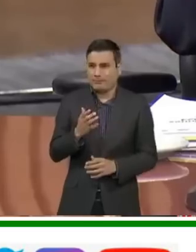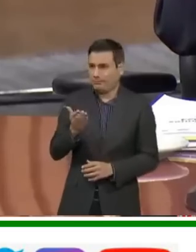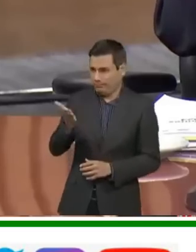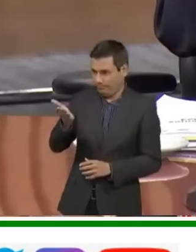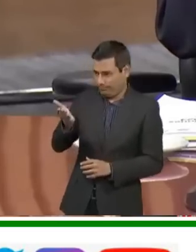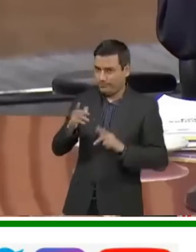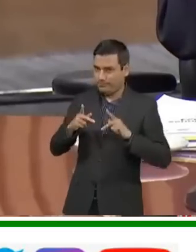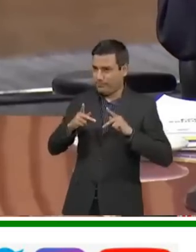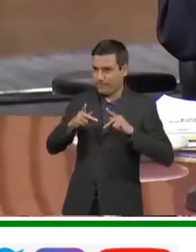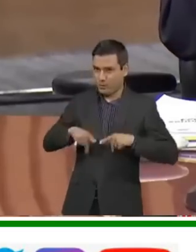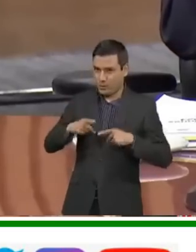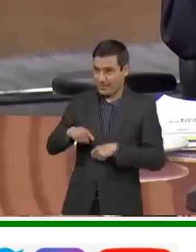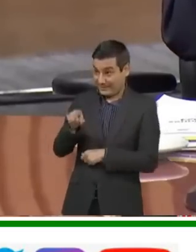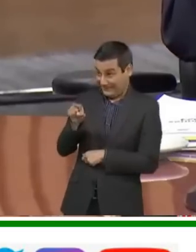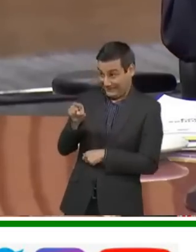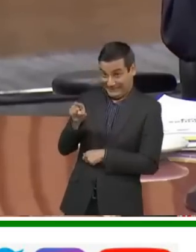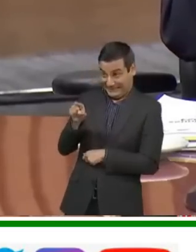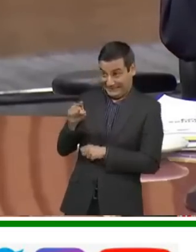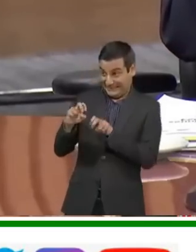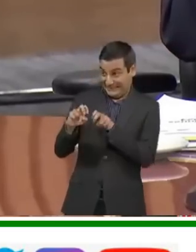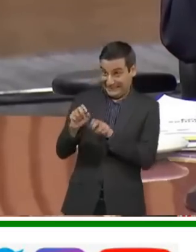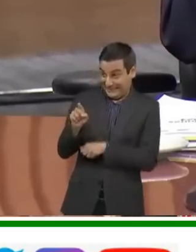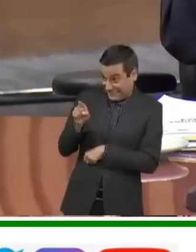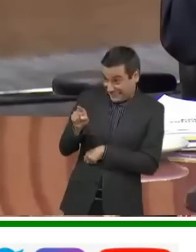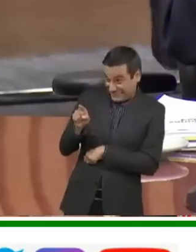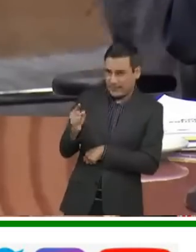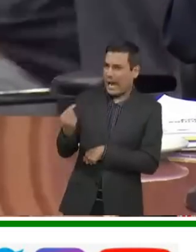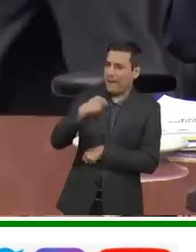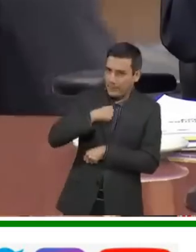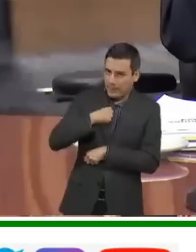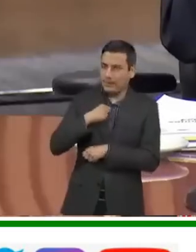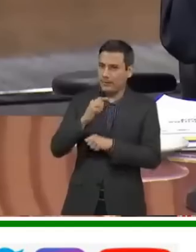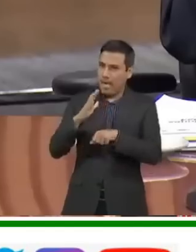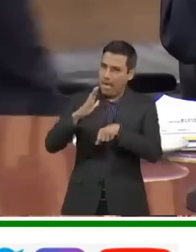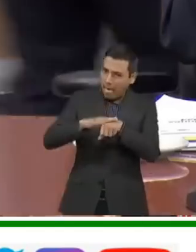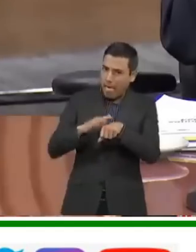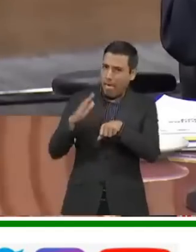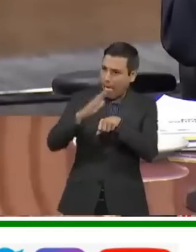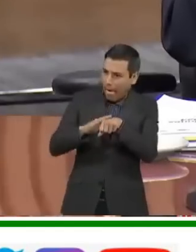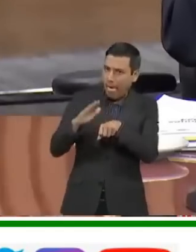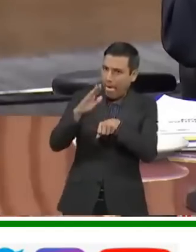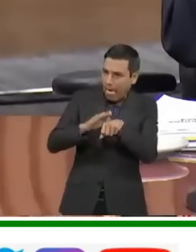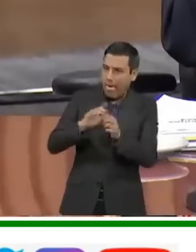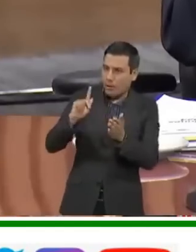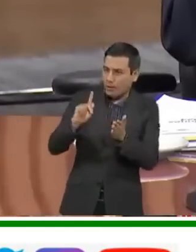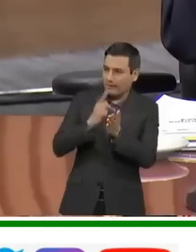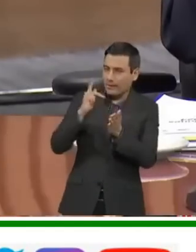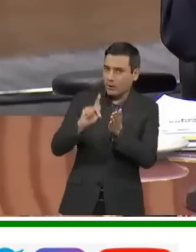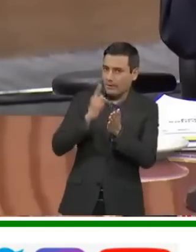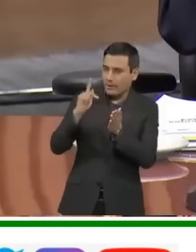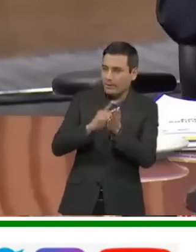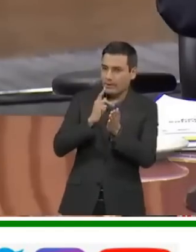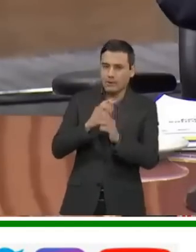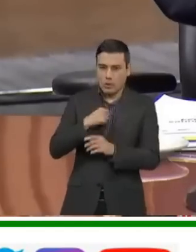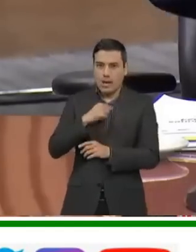lado, para que quede constancia pública en esta participación y en la versión estenográfica,